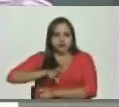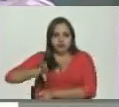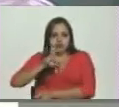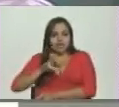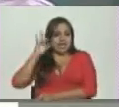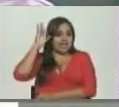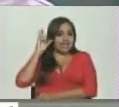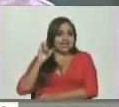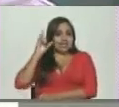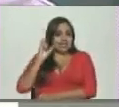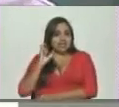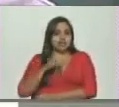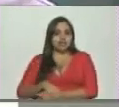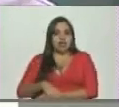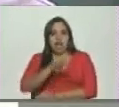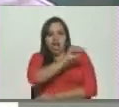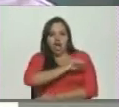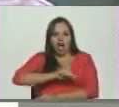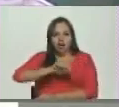Instagram de